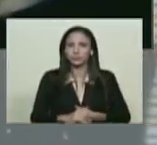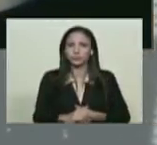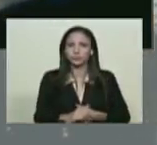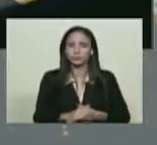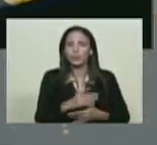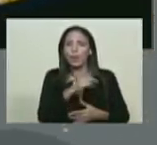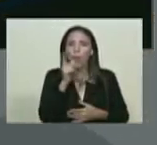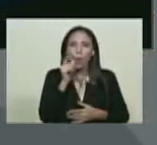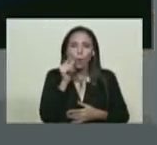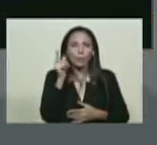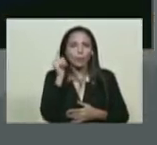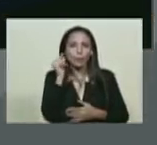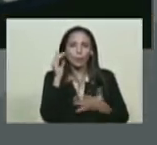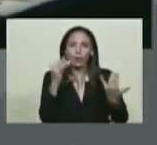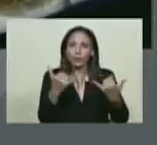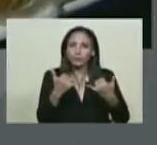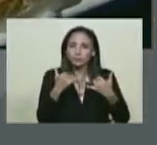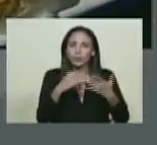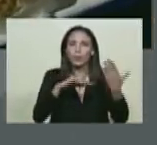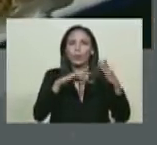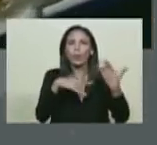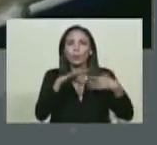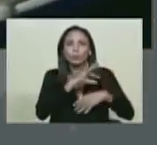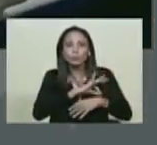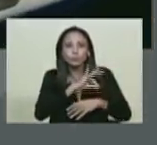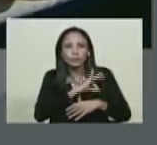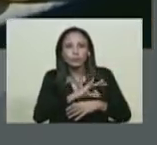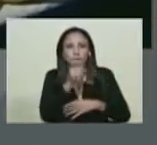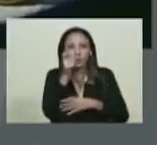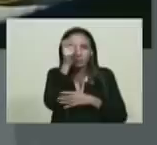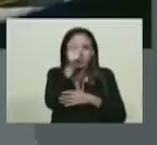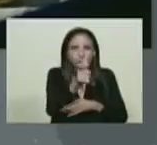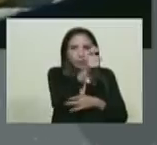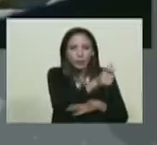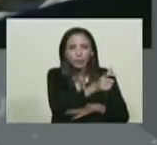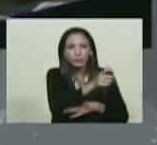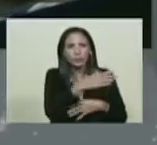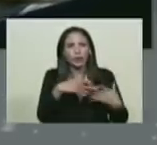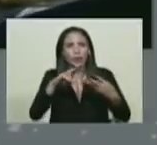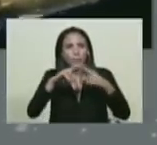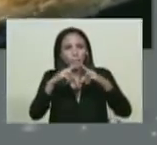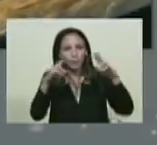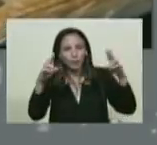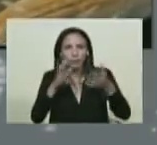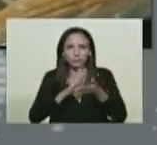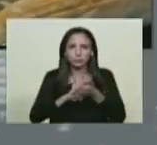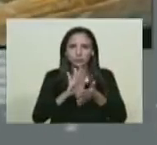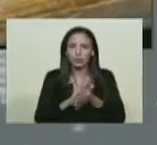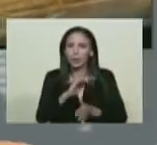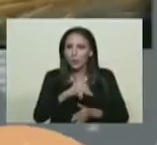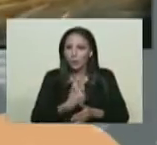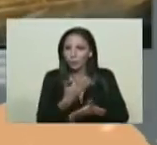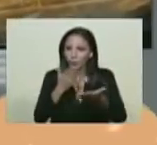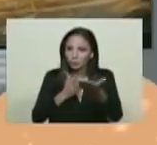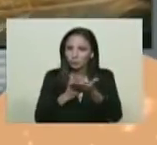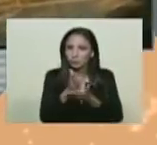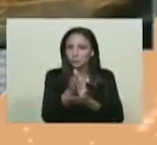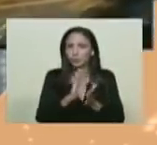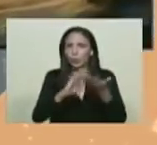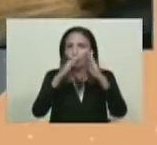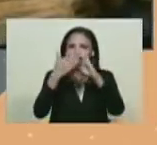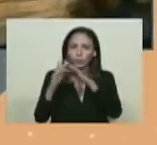del hombre y la mujer con la sociedad, la armonía entre nosotros, para poder vivir en sociedad.